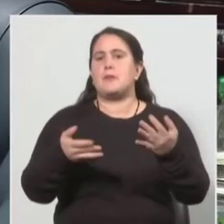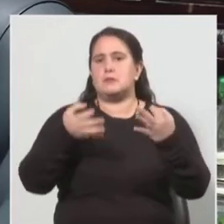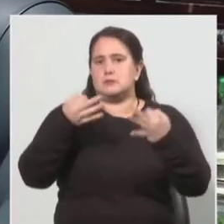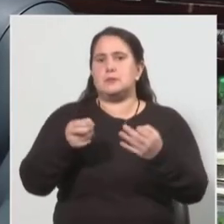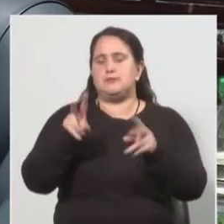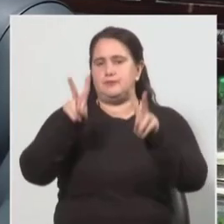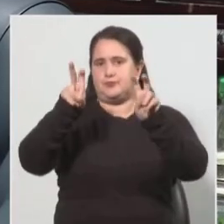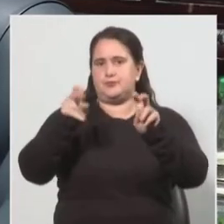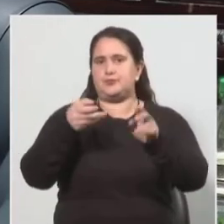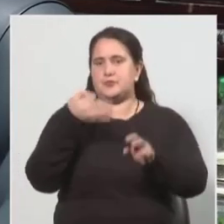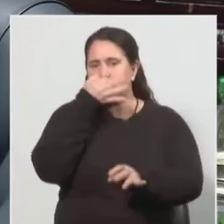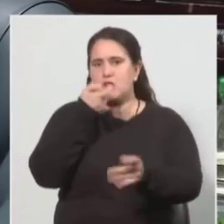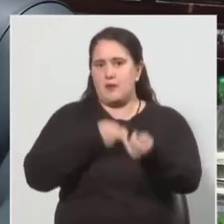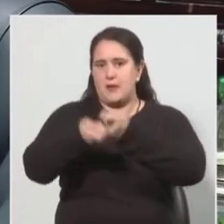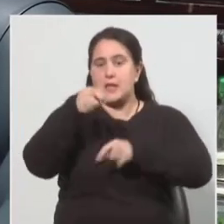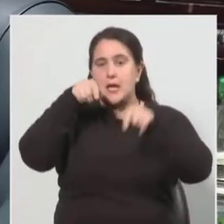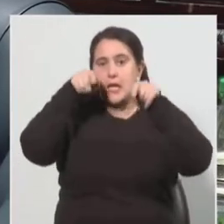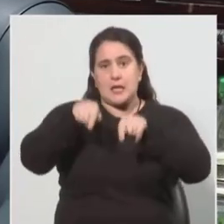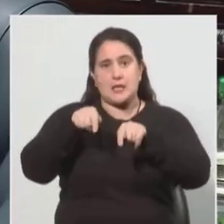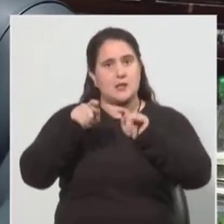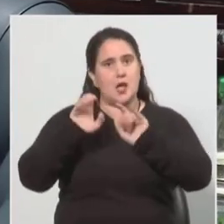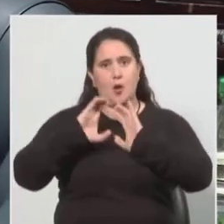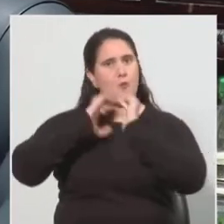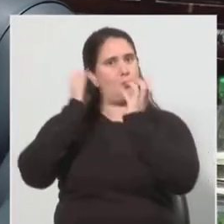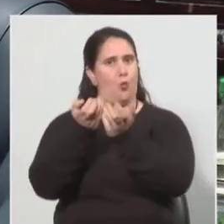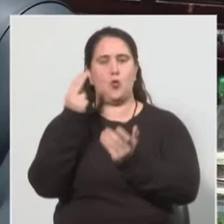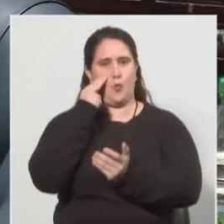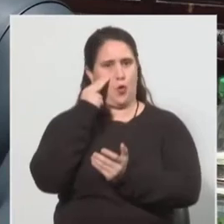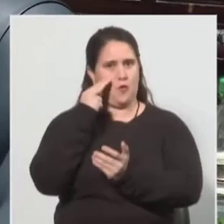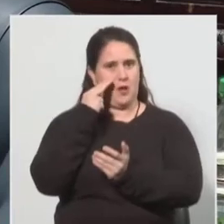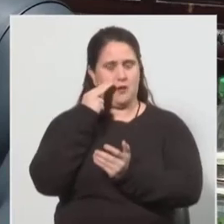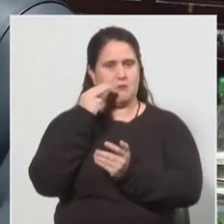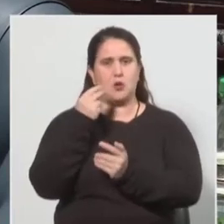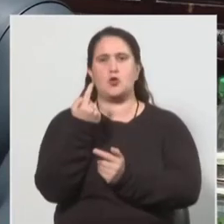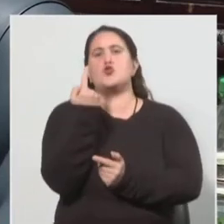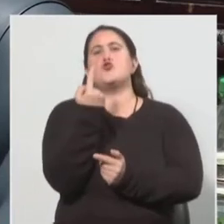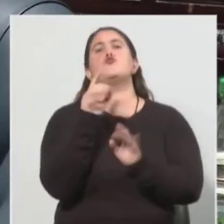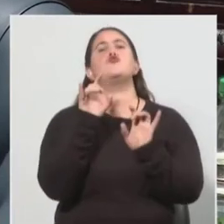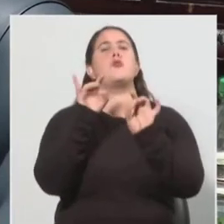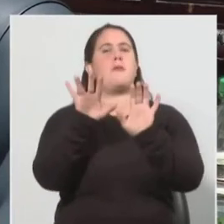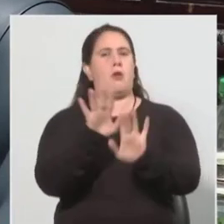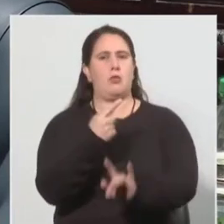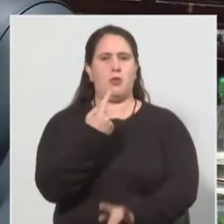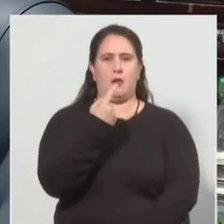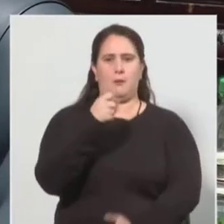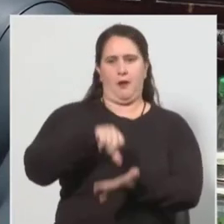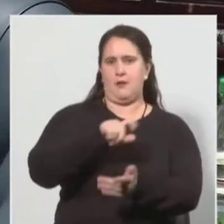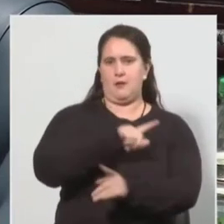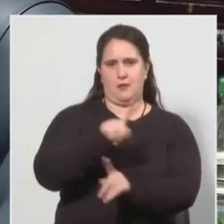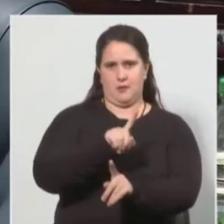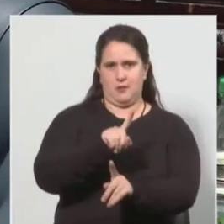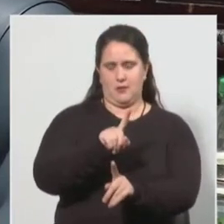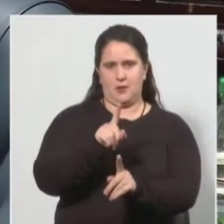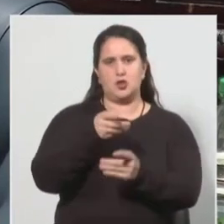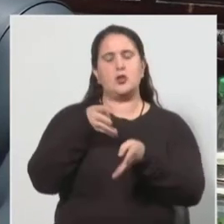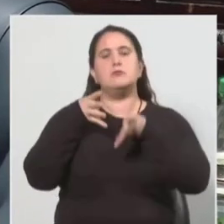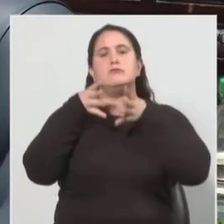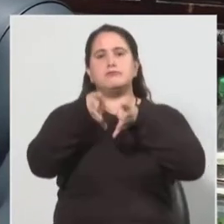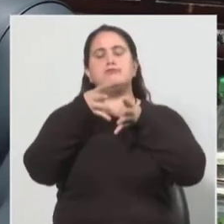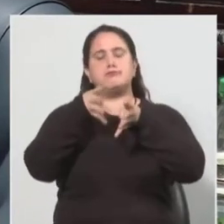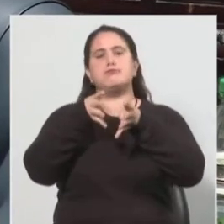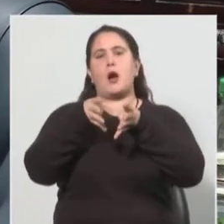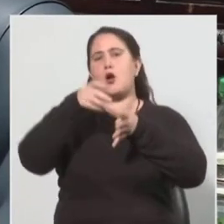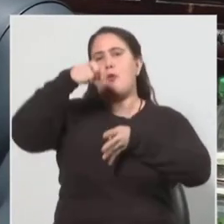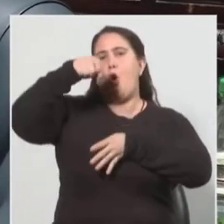que el tema del narcotráfico es un tema global, que trasciende los estados y que la guerra tradicional a las